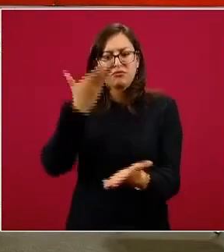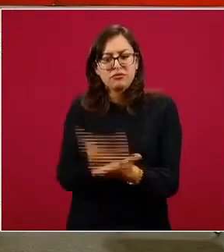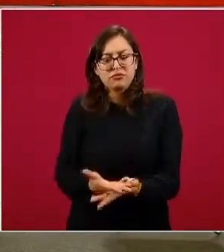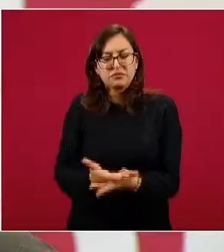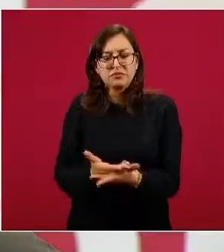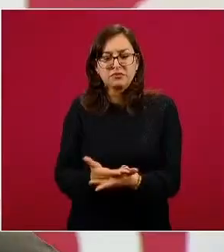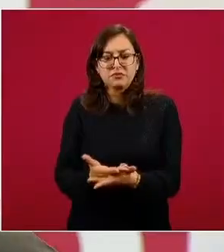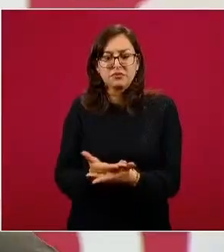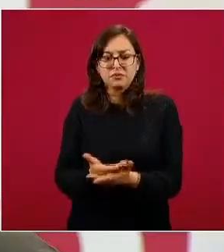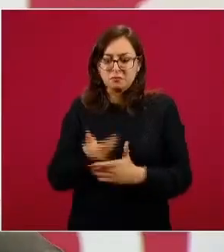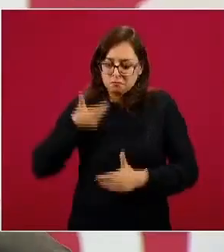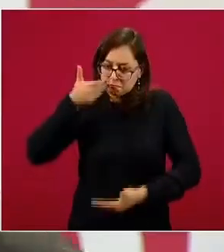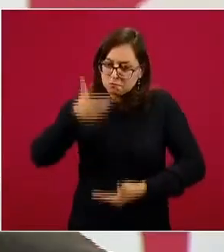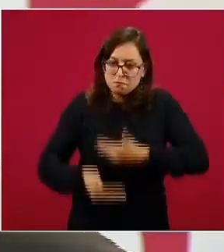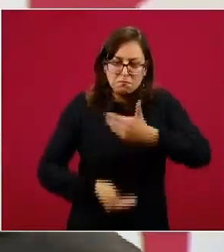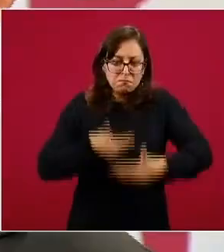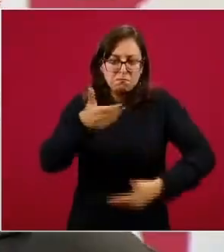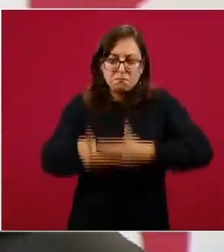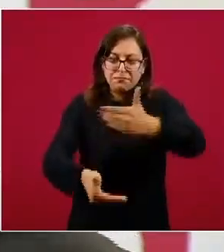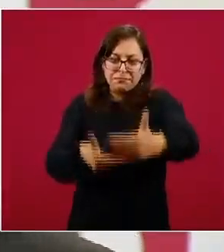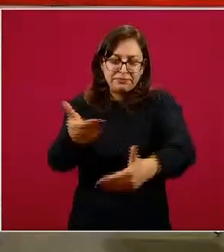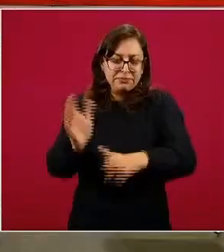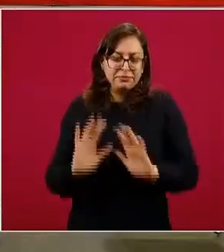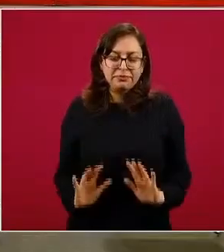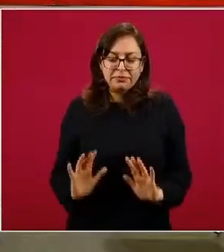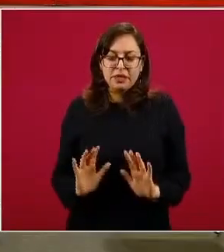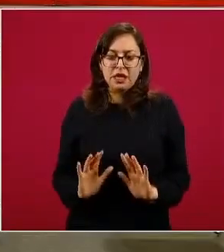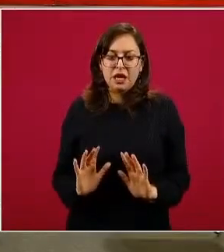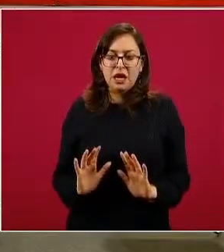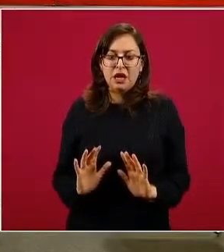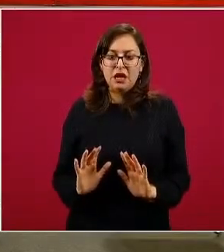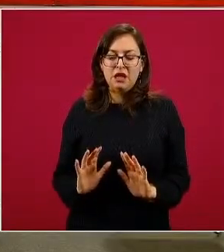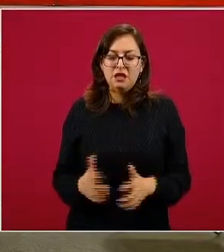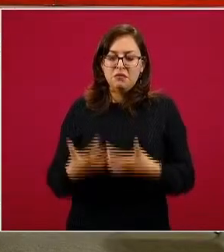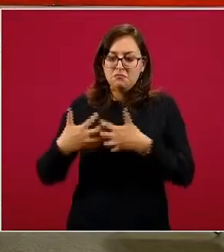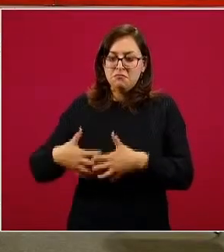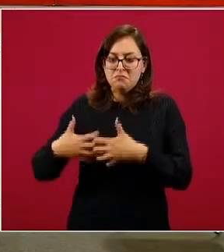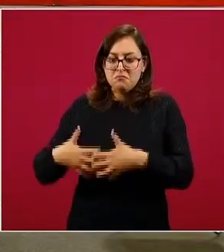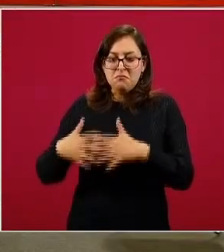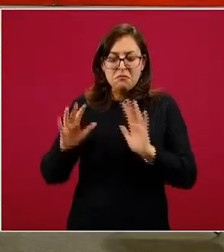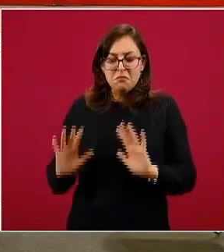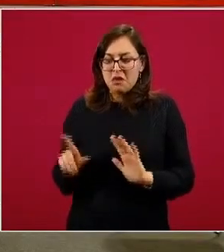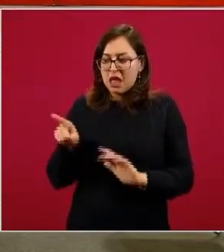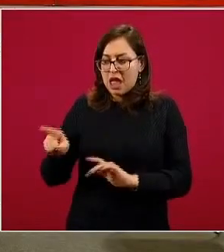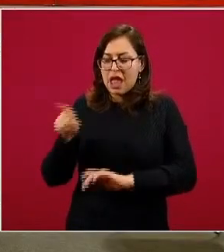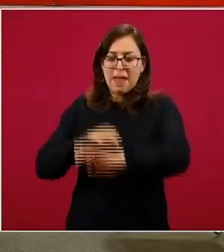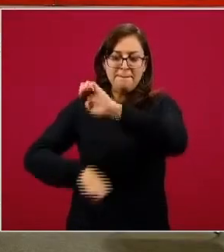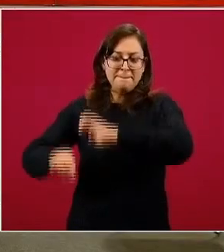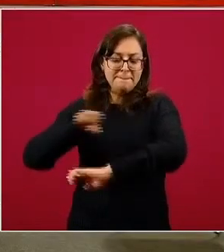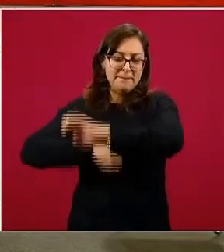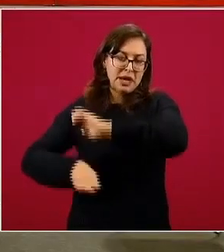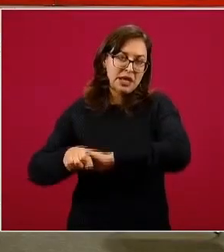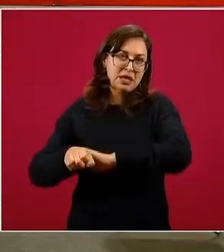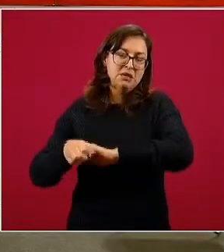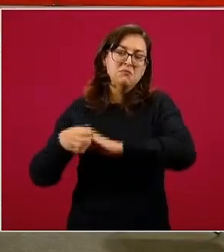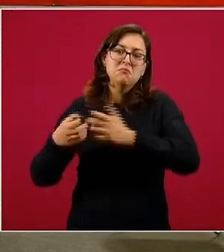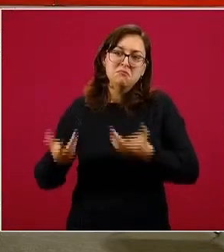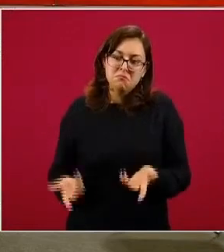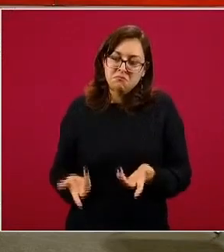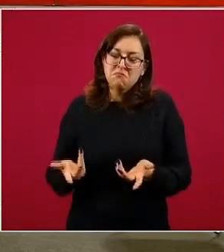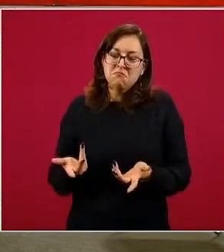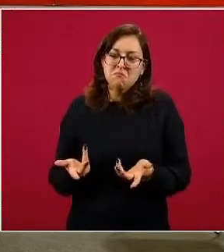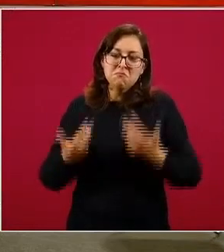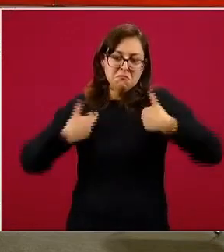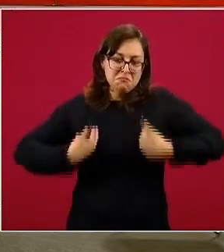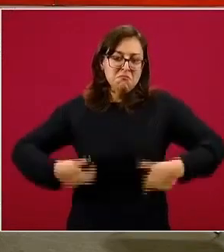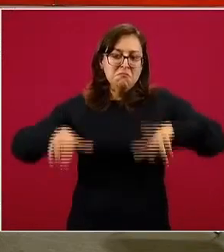El procesamiento que tuvo la compañía, la persona que vino en la mañana, es de una compañía que se puede decir intermediaria